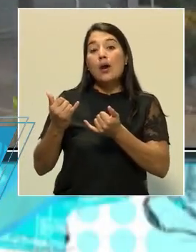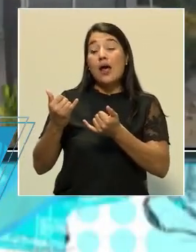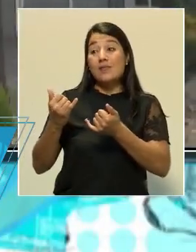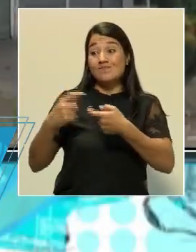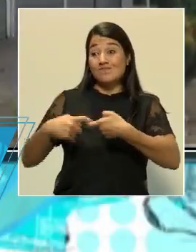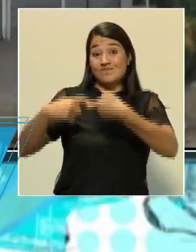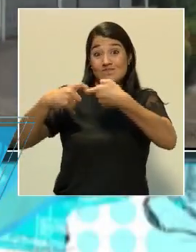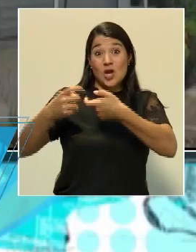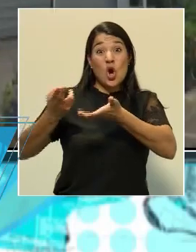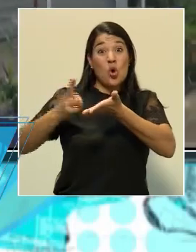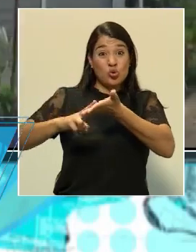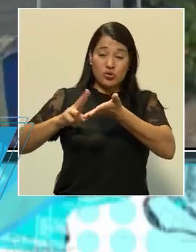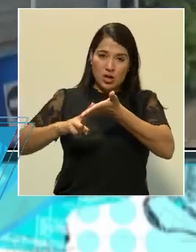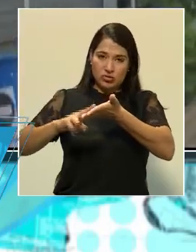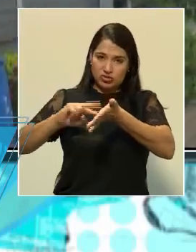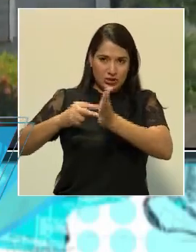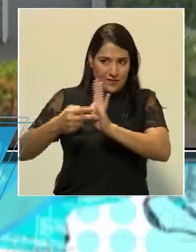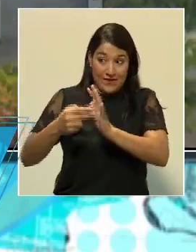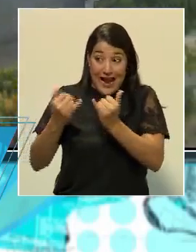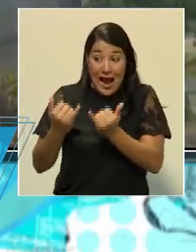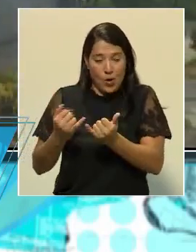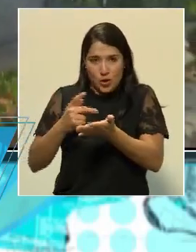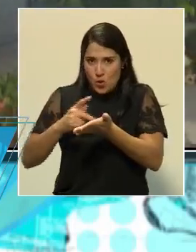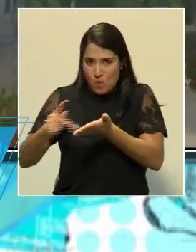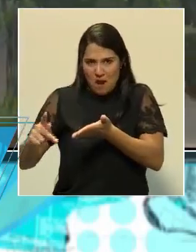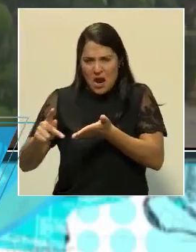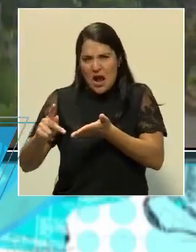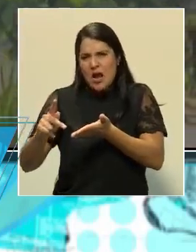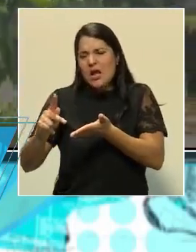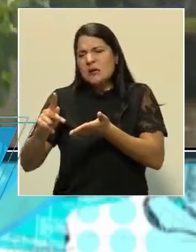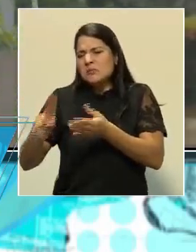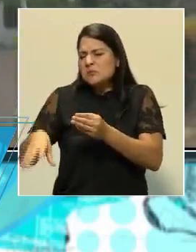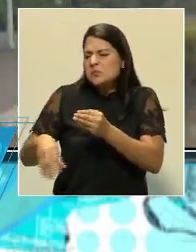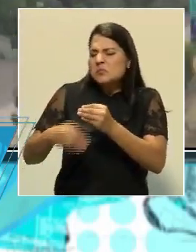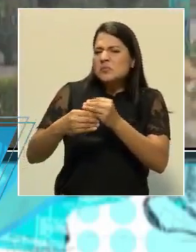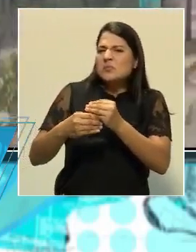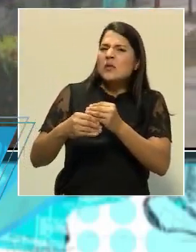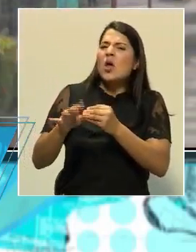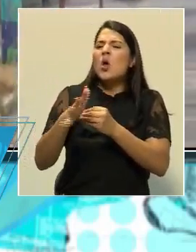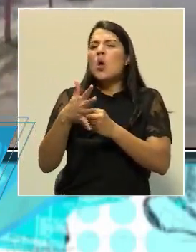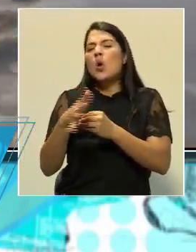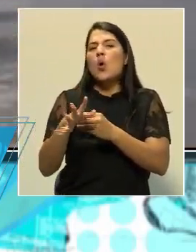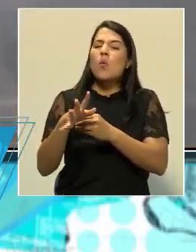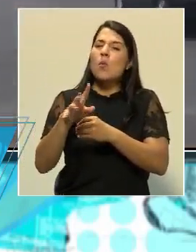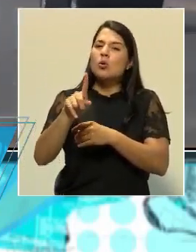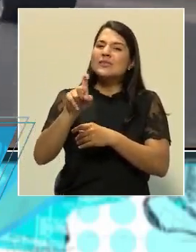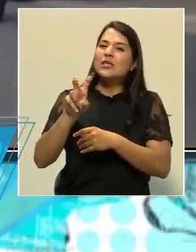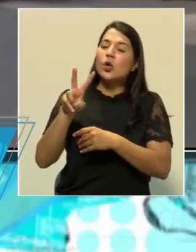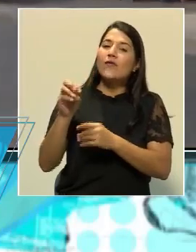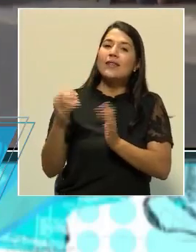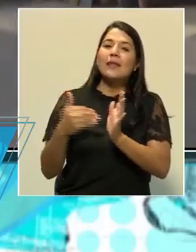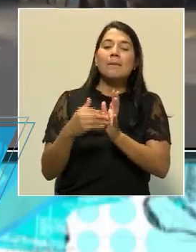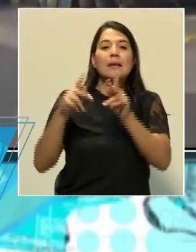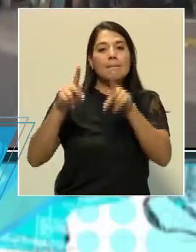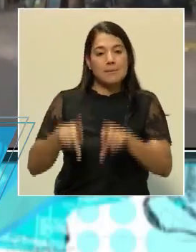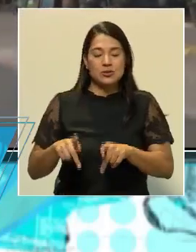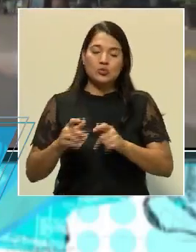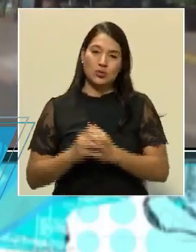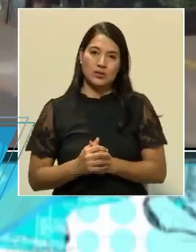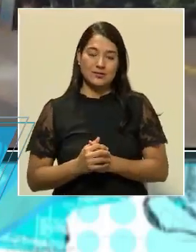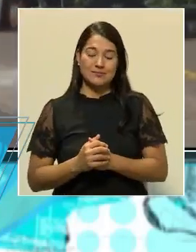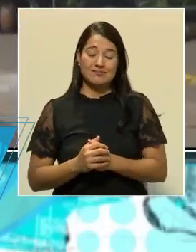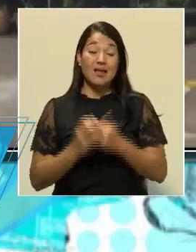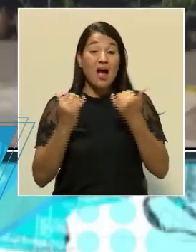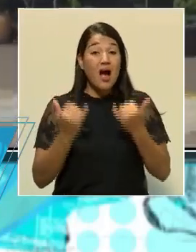contrato, pueden andar cerca de los 120,000 personas. O sea, realmente lo triste, don Ernesto, en esto